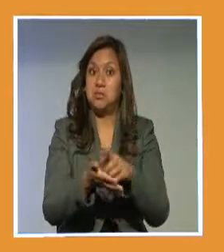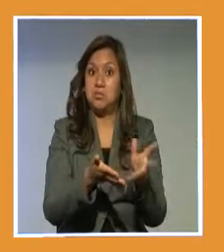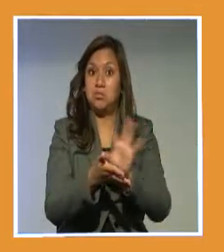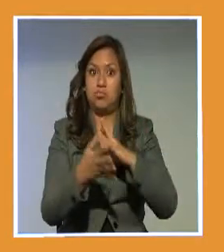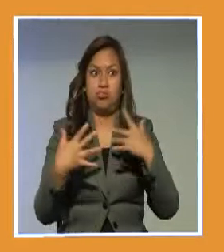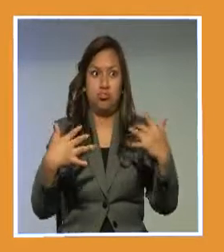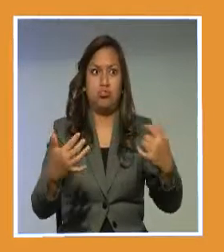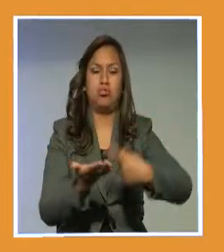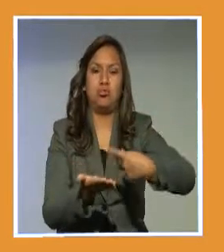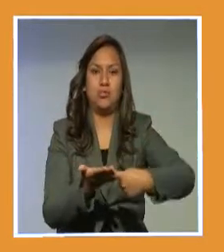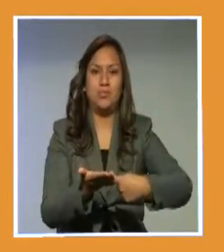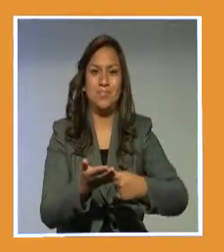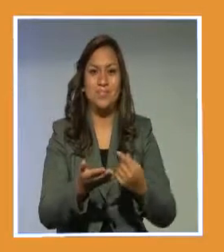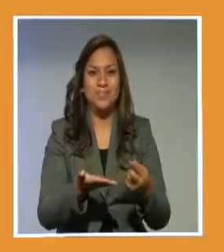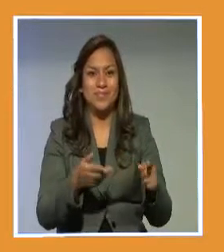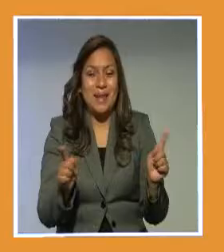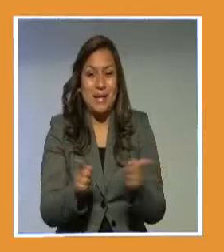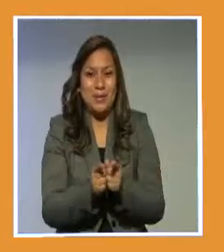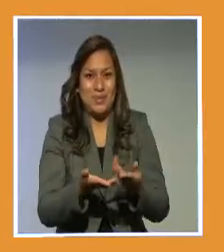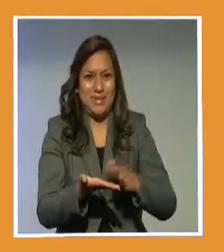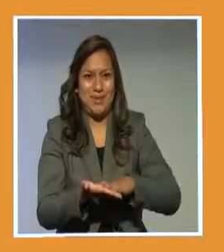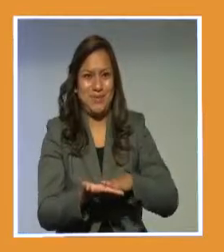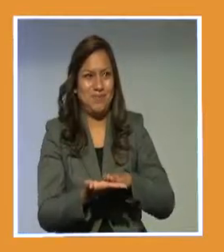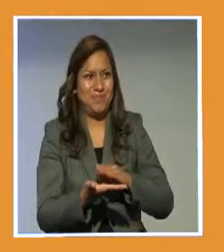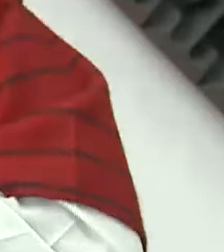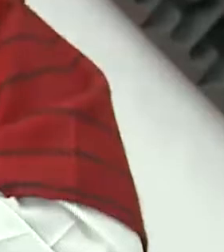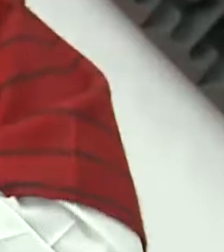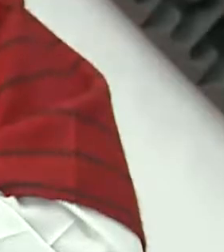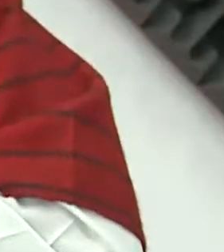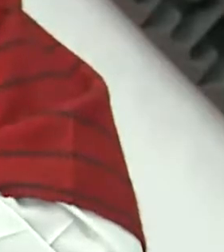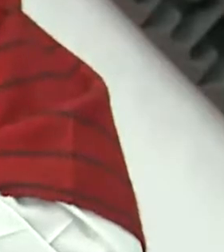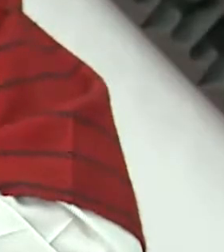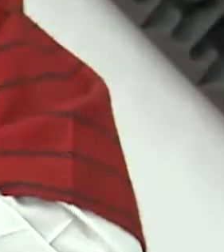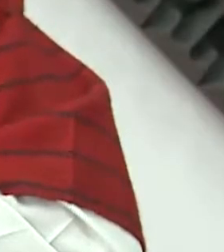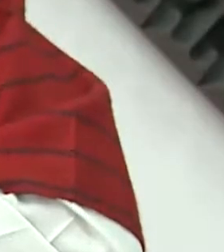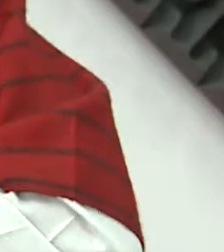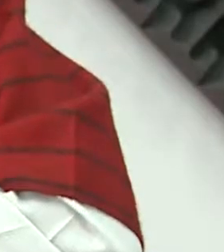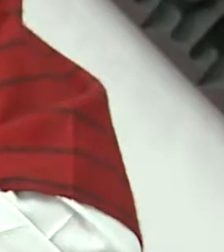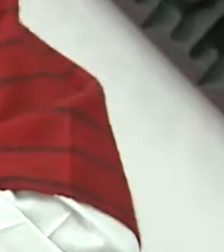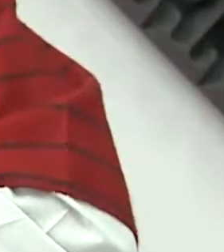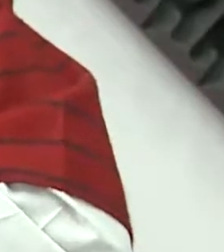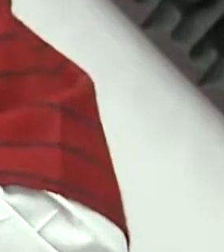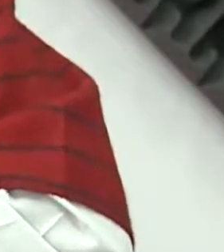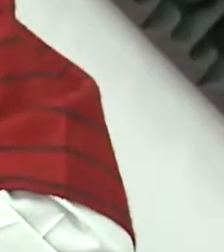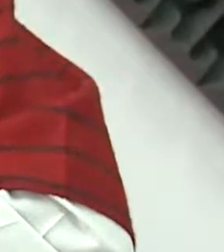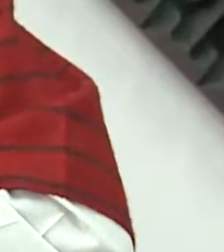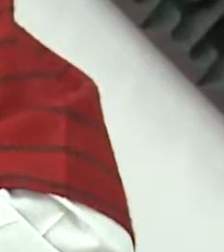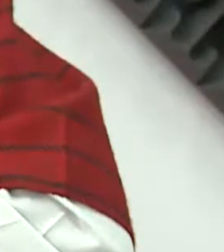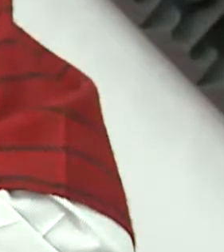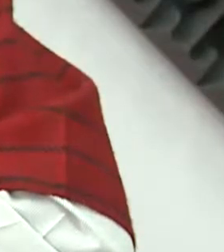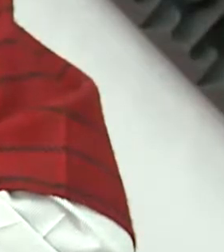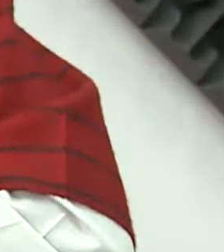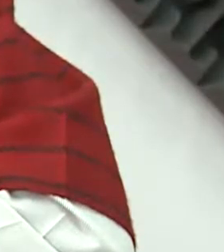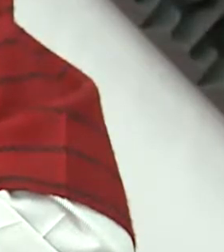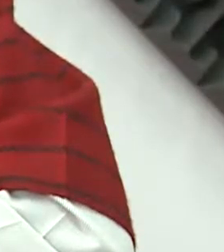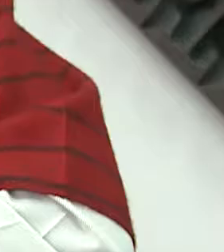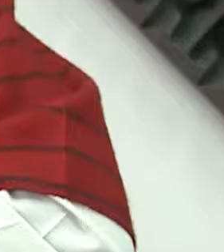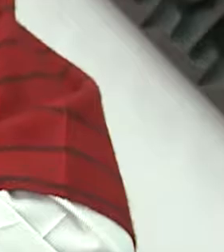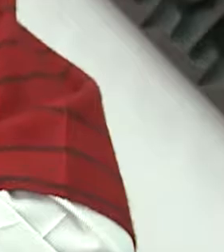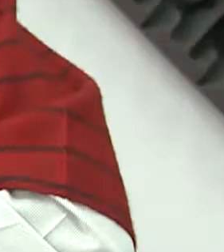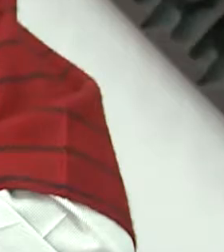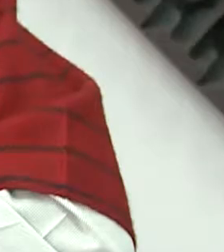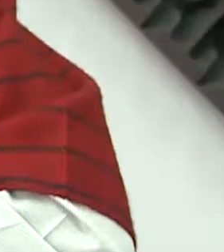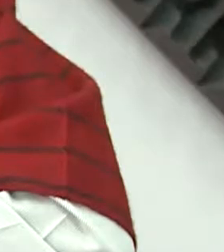Nacional. Hacemos otro resumen en quichua, don Cecitar. Yupayani Meshi Ramón, Shinamikan, Ayukuna, Kaipimi, Kashna, Uyakunchi,